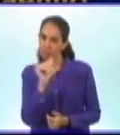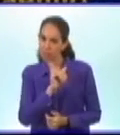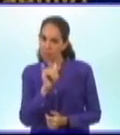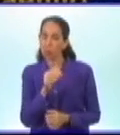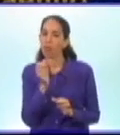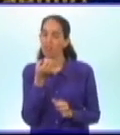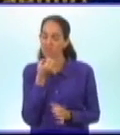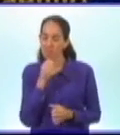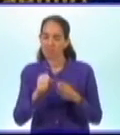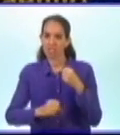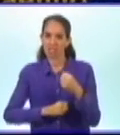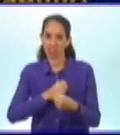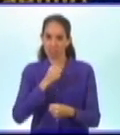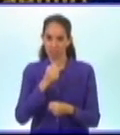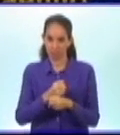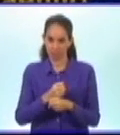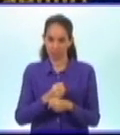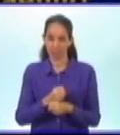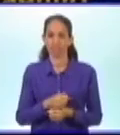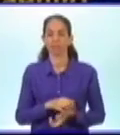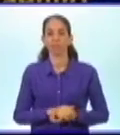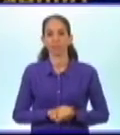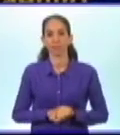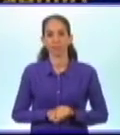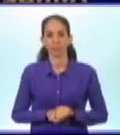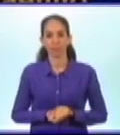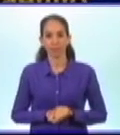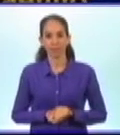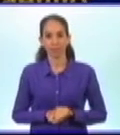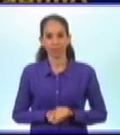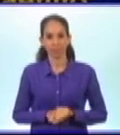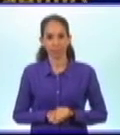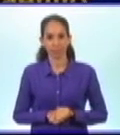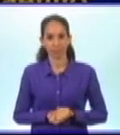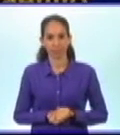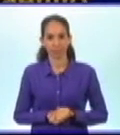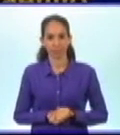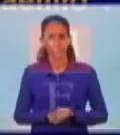que escribas este uso de las comillas.